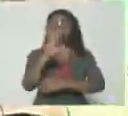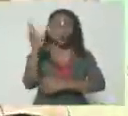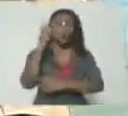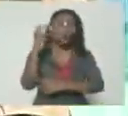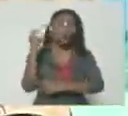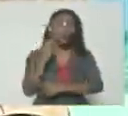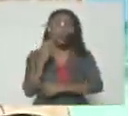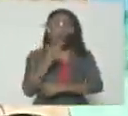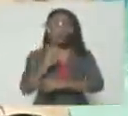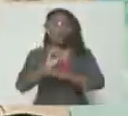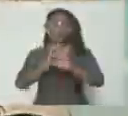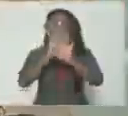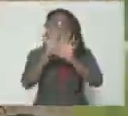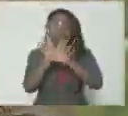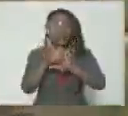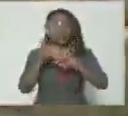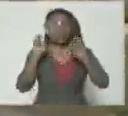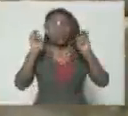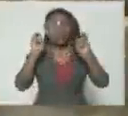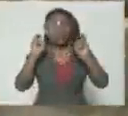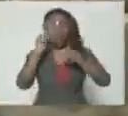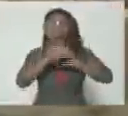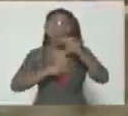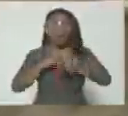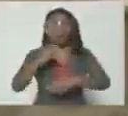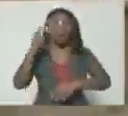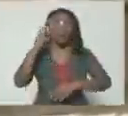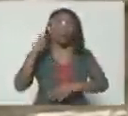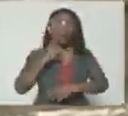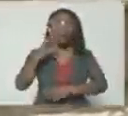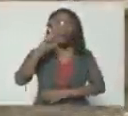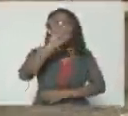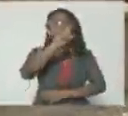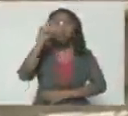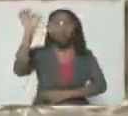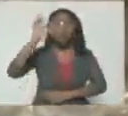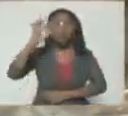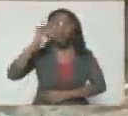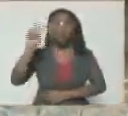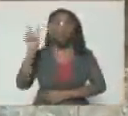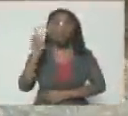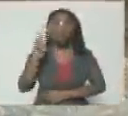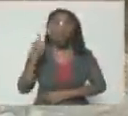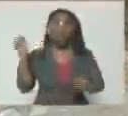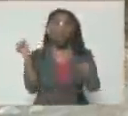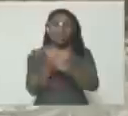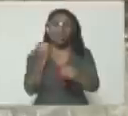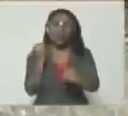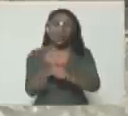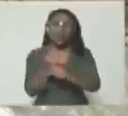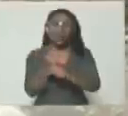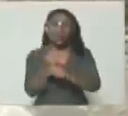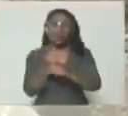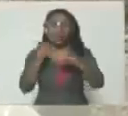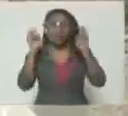chocolates finos de aroma, hechos con cacao 100% venezolano. Trabajamos con cacao de Patanemo, de